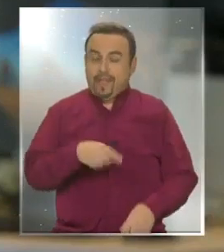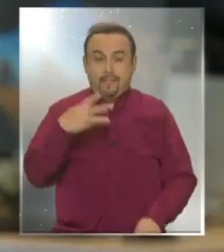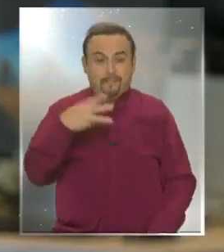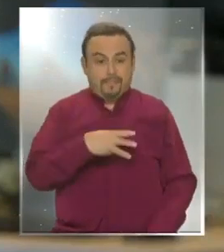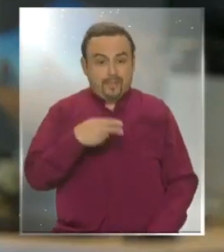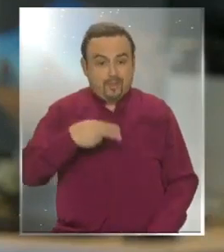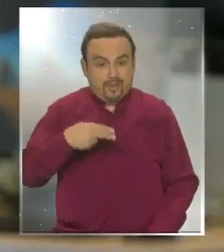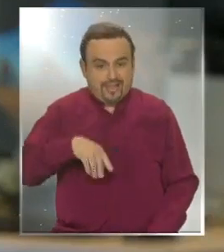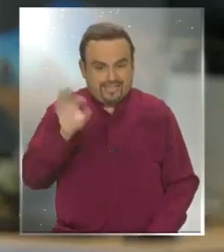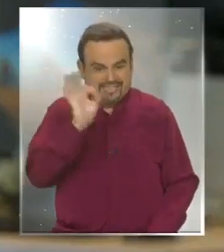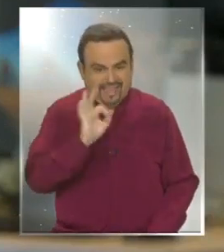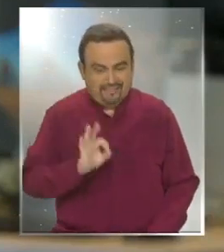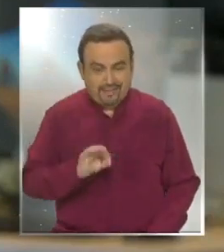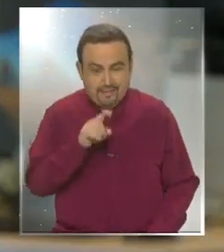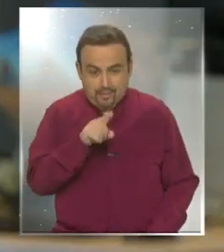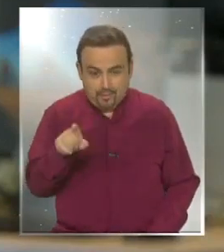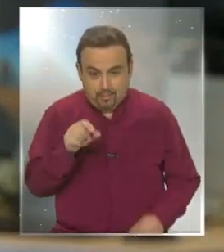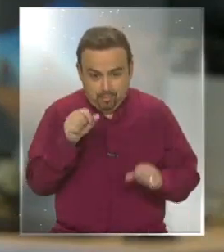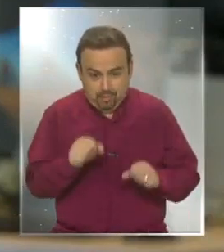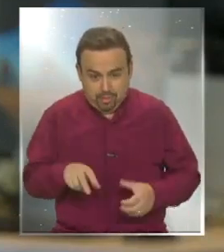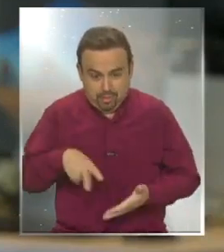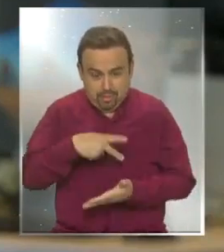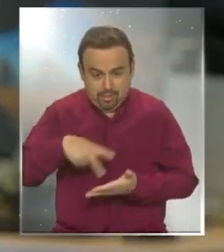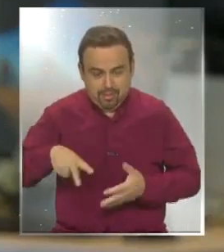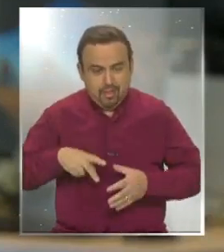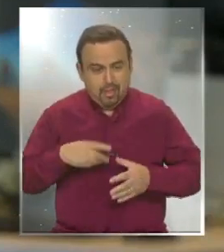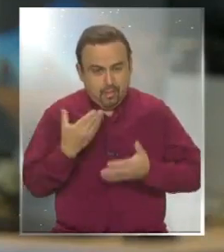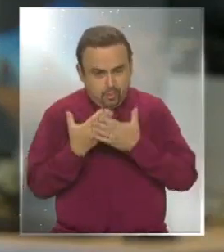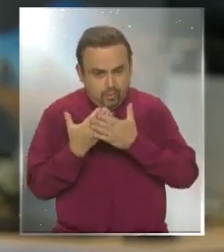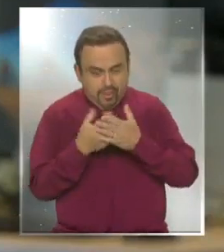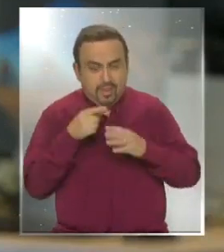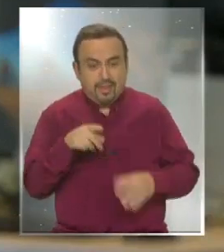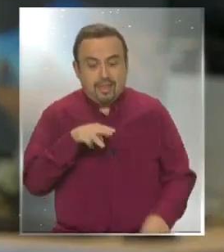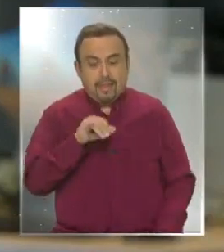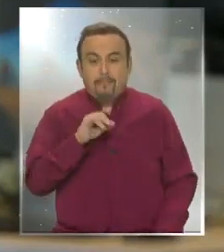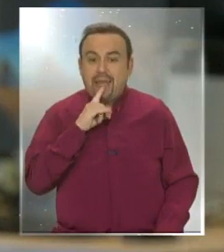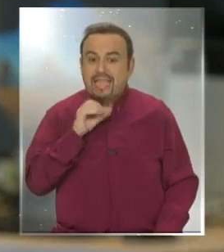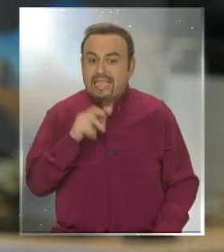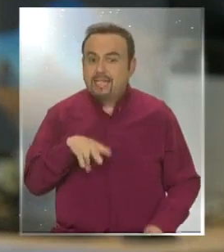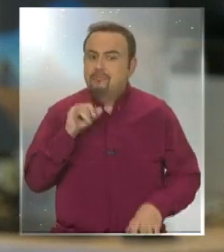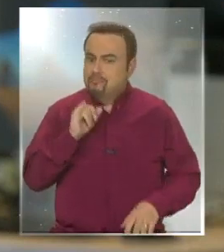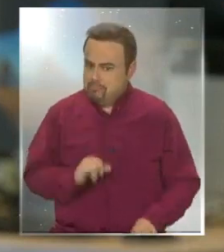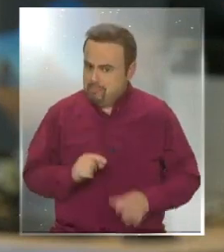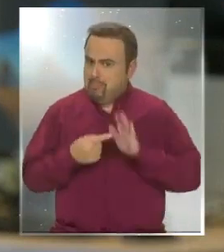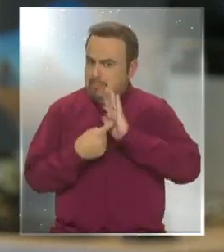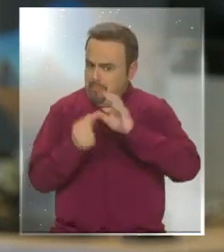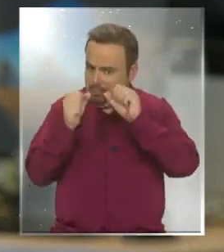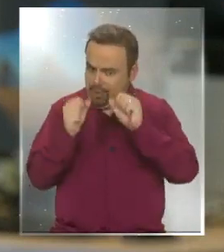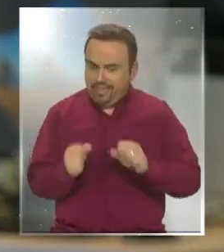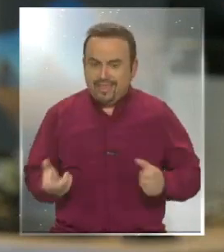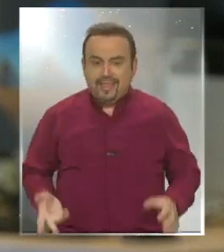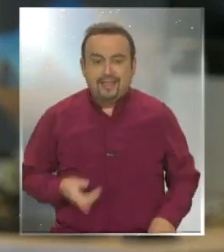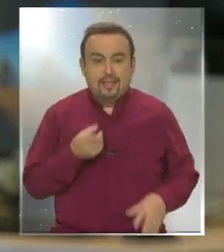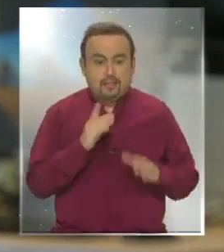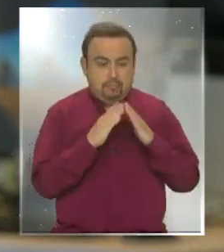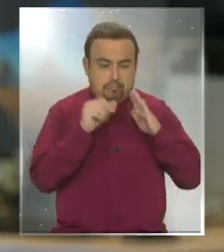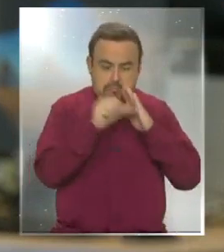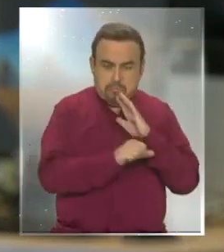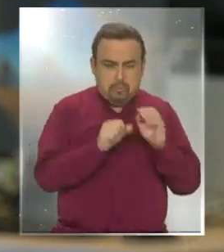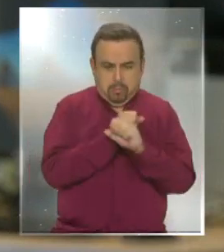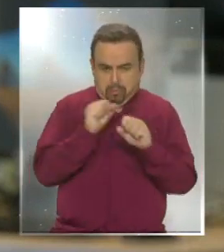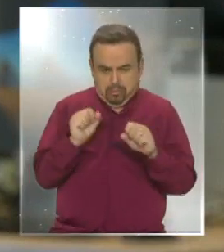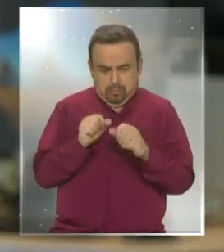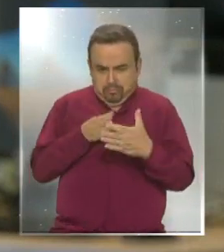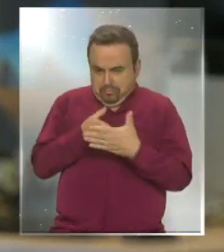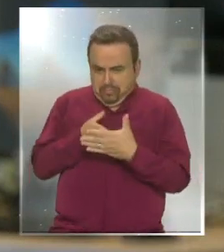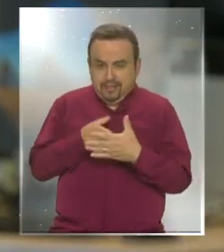Noticias Prime Sábado. ¿Se puede estudiar danza por internet? Bueno, Maiten Montenegro nos demuestra que sí se puede y que no hay confinamiento que lo impida.